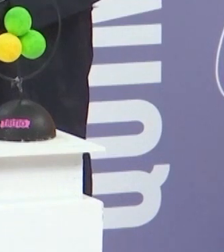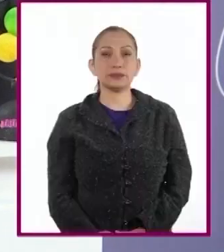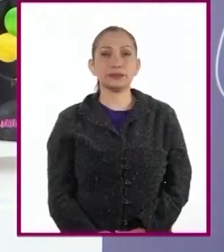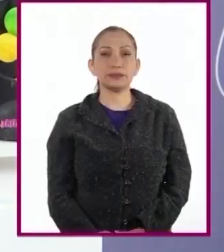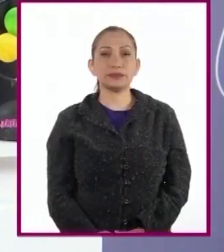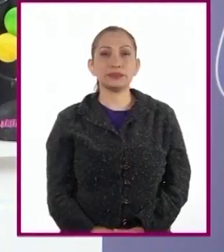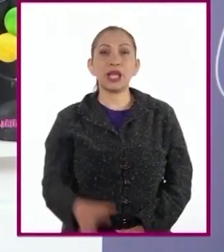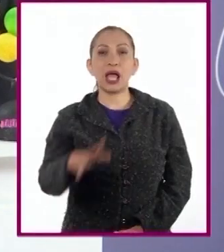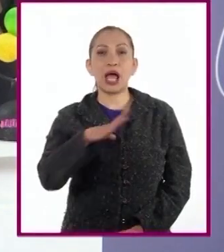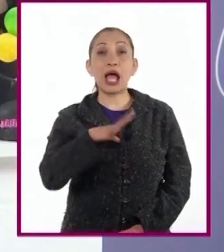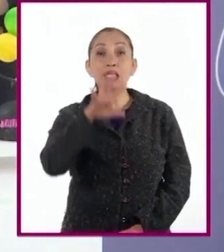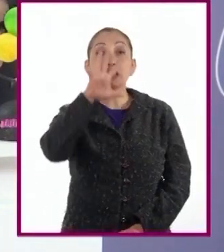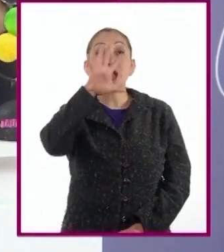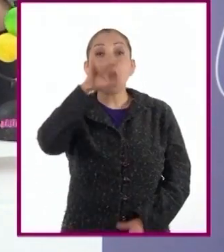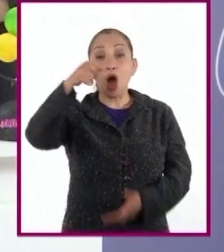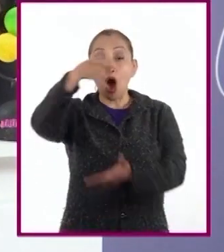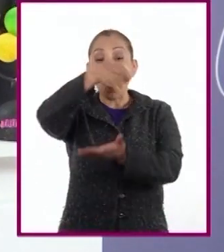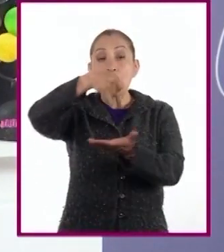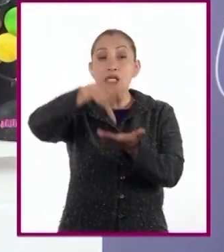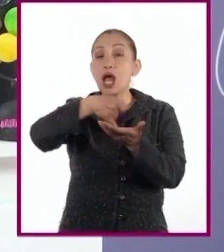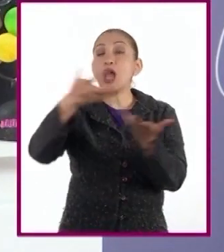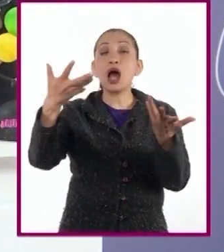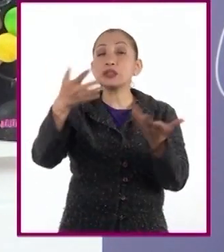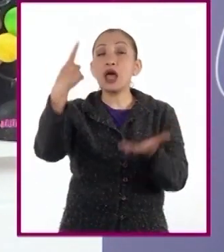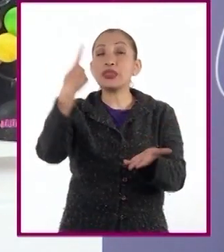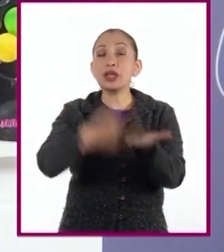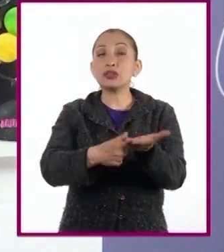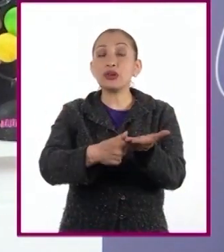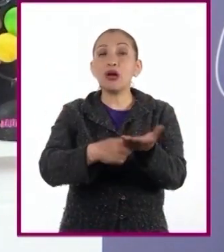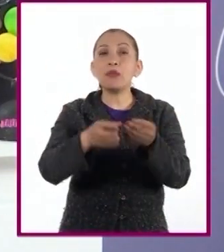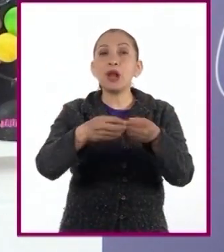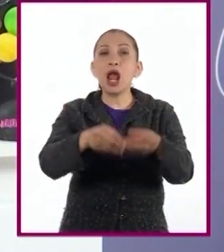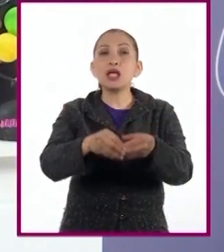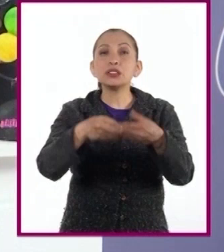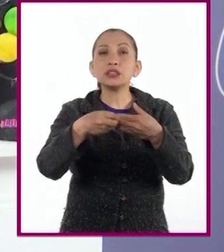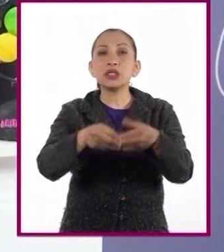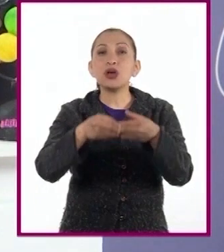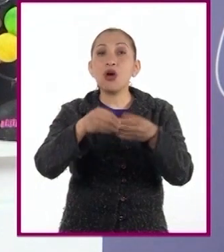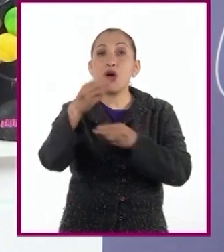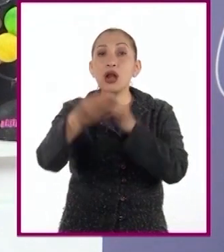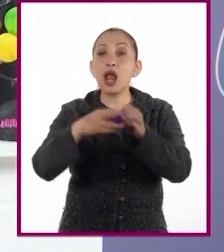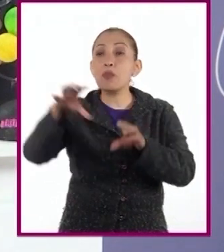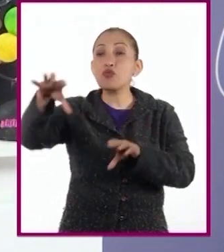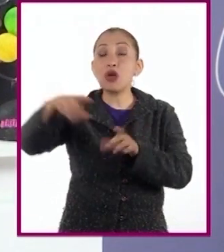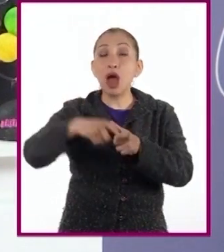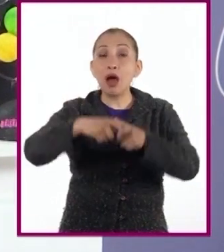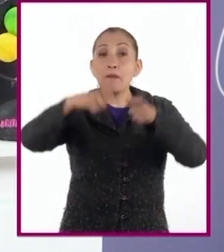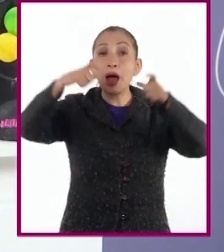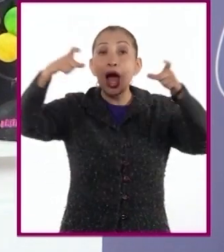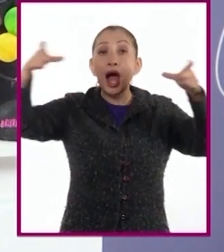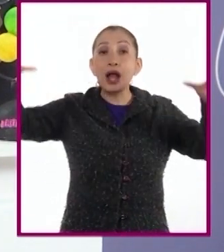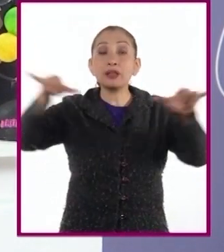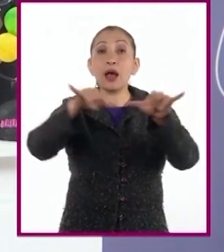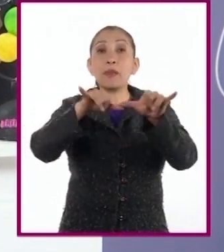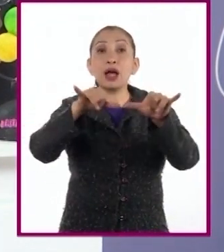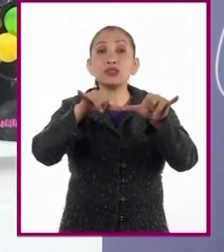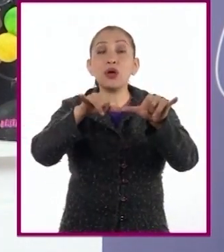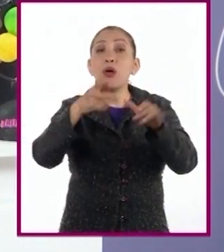Existen 5 islas de desechos plásticos flotando en los océanos del mundo, la más grande del tamaño de